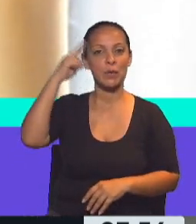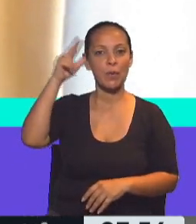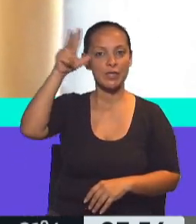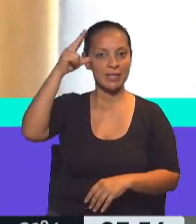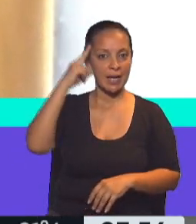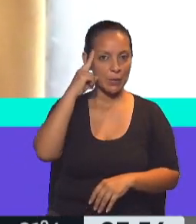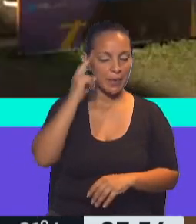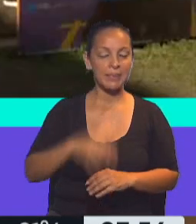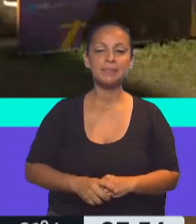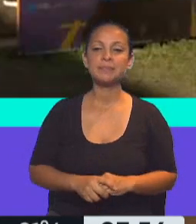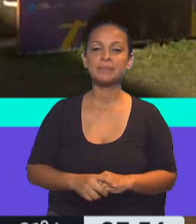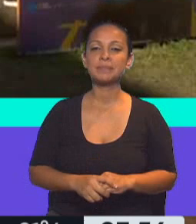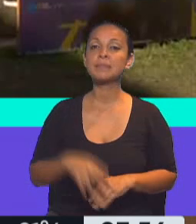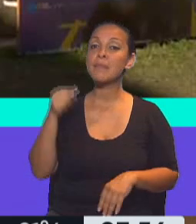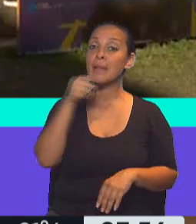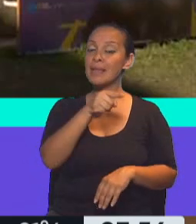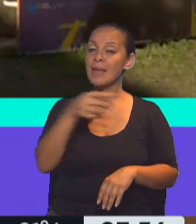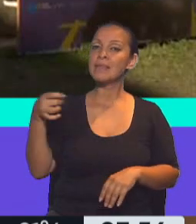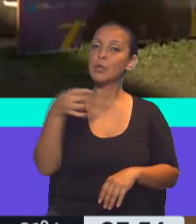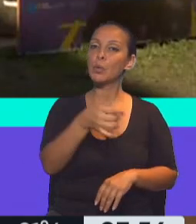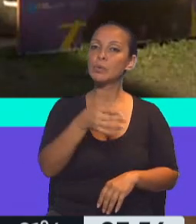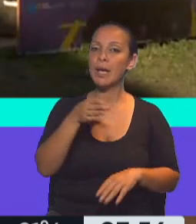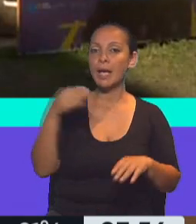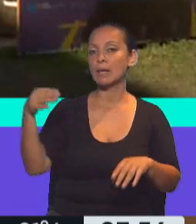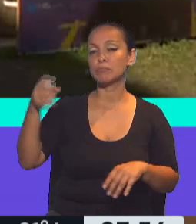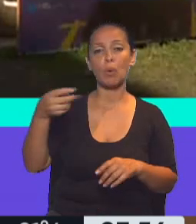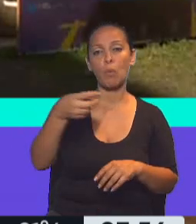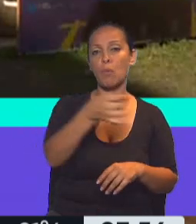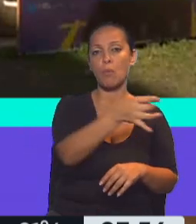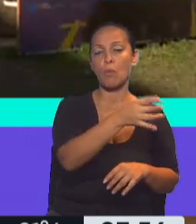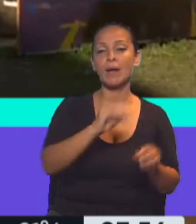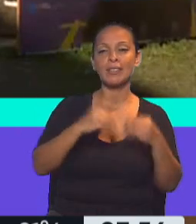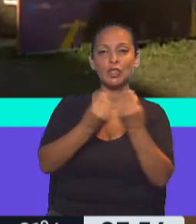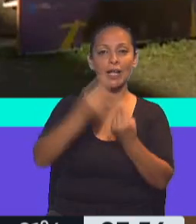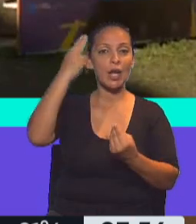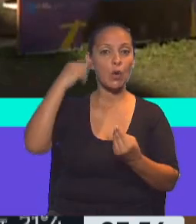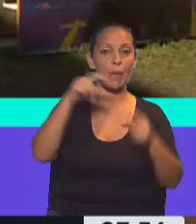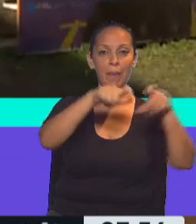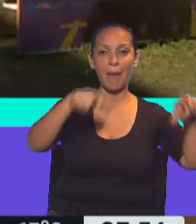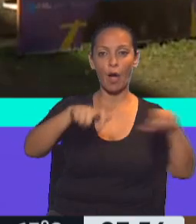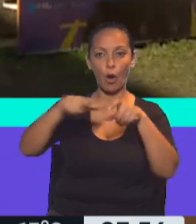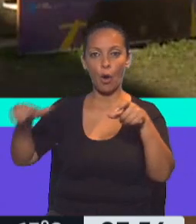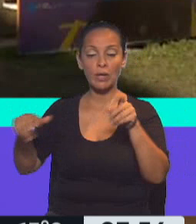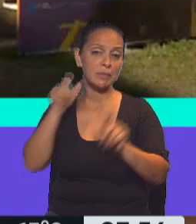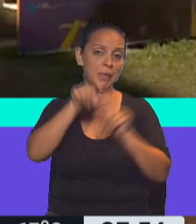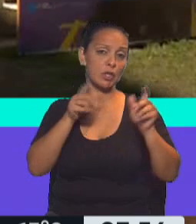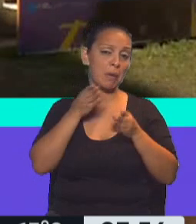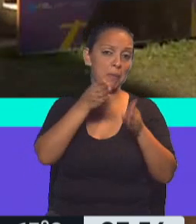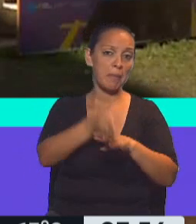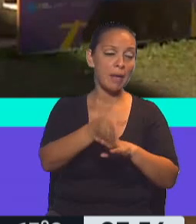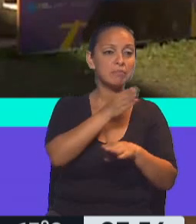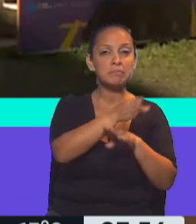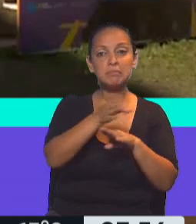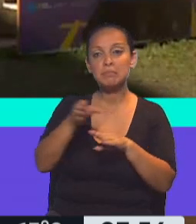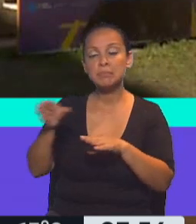1989. Este es un tren museo itinerante, está formado por 9 coches. Los visitantes ingresan a los 2 primeros coches, que son de la